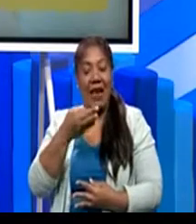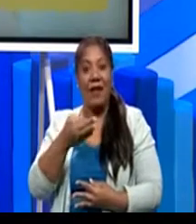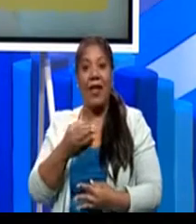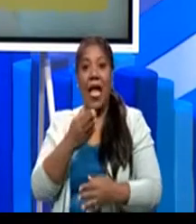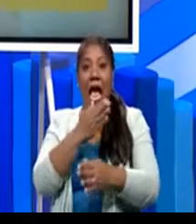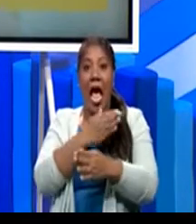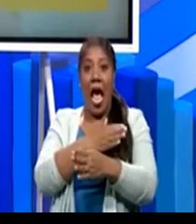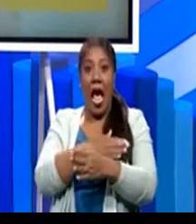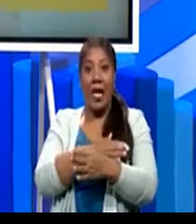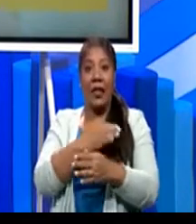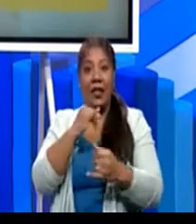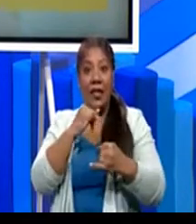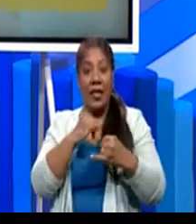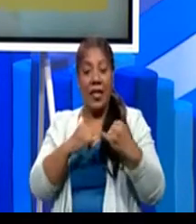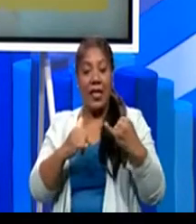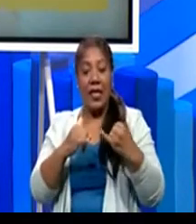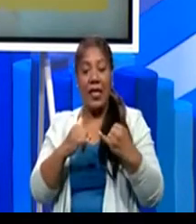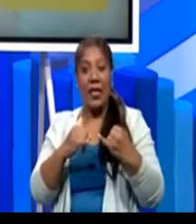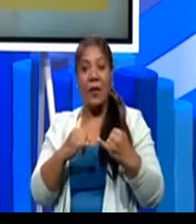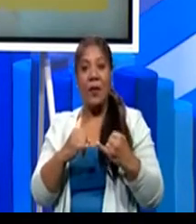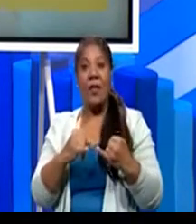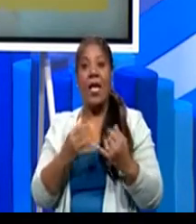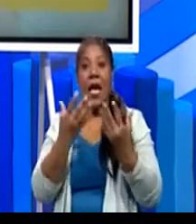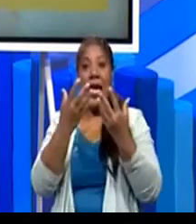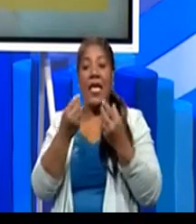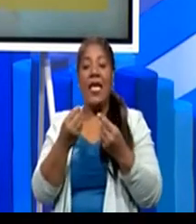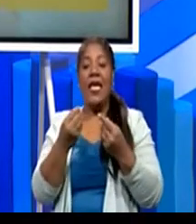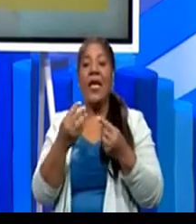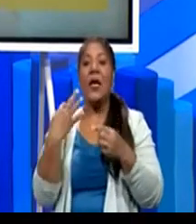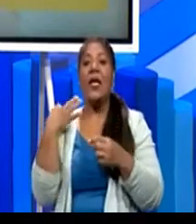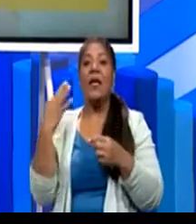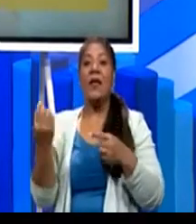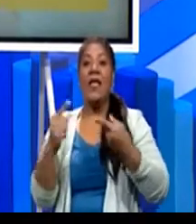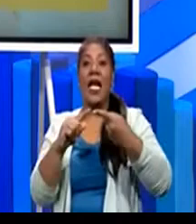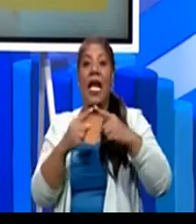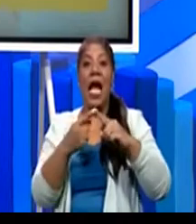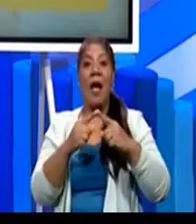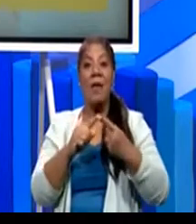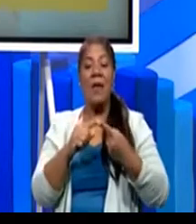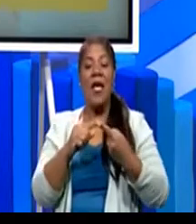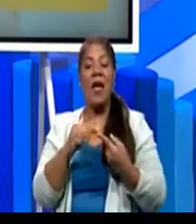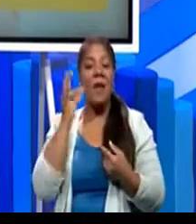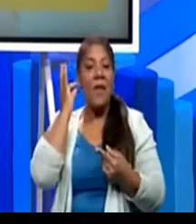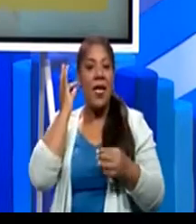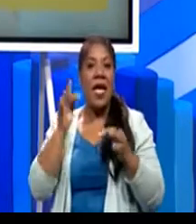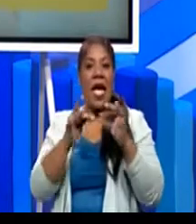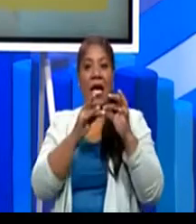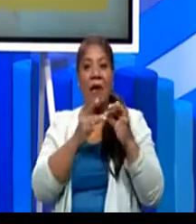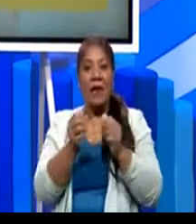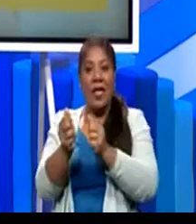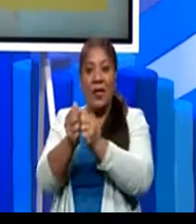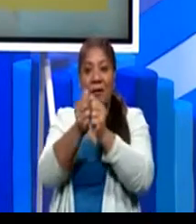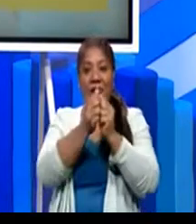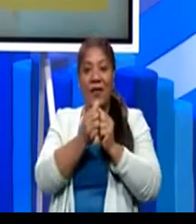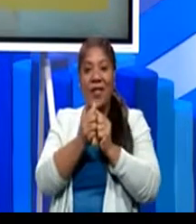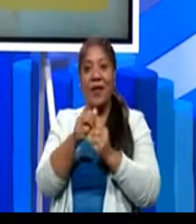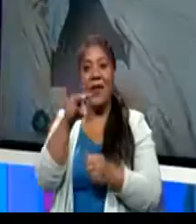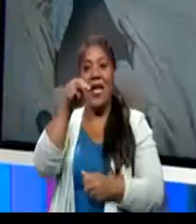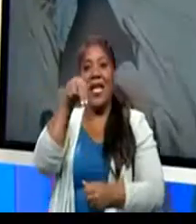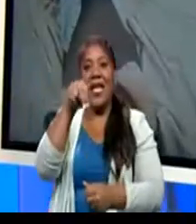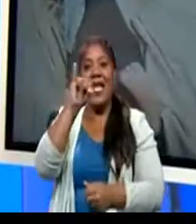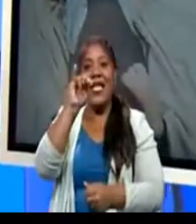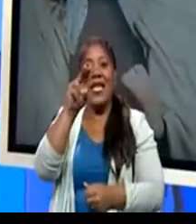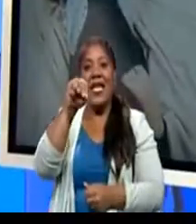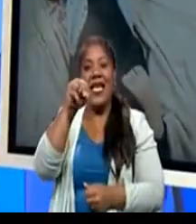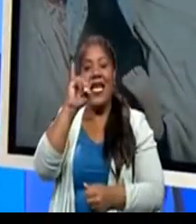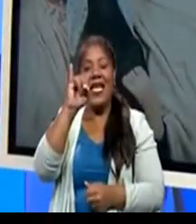quiero invitar a mi amiga especial que tengo. Ella me va a acompañar en la clase de hoy y ella se llama Nini, la